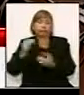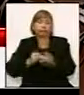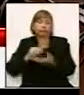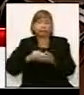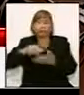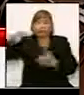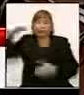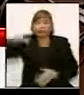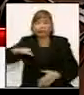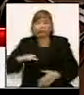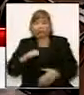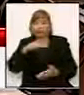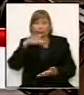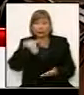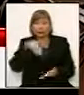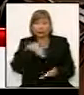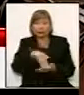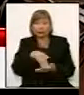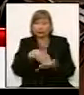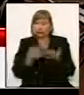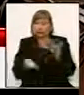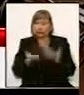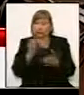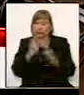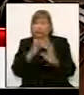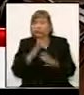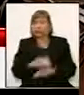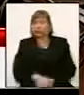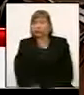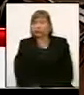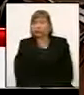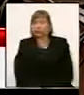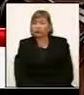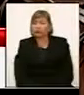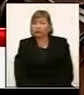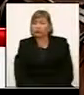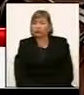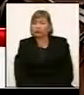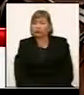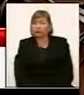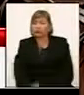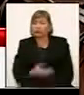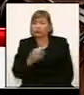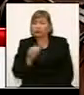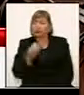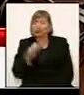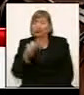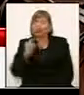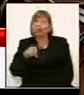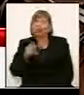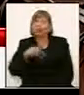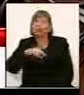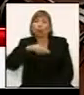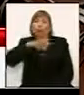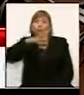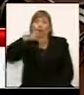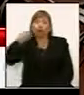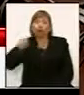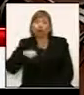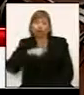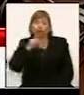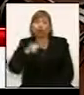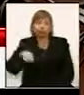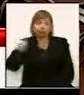central va a desembocar a más o menos a esa altura, o es necesario un trébol como